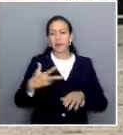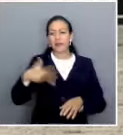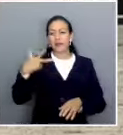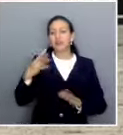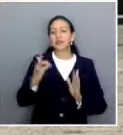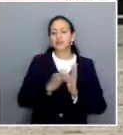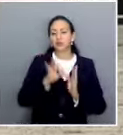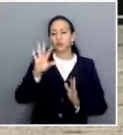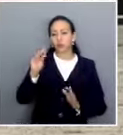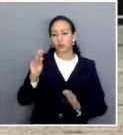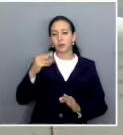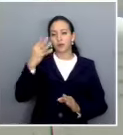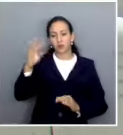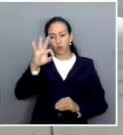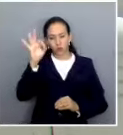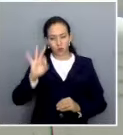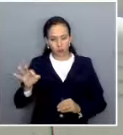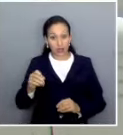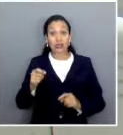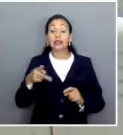13.94% y a nivel nacional